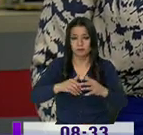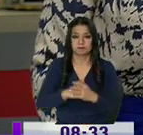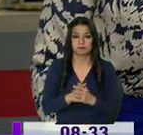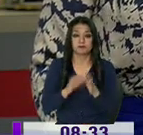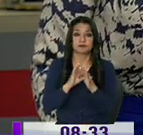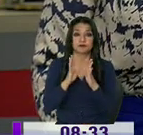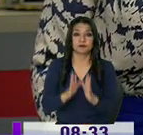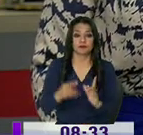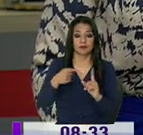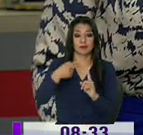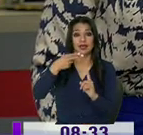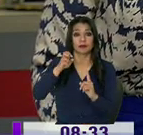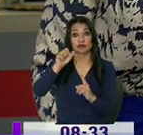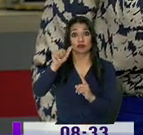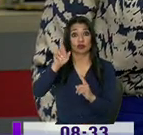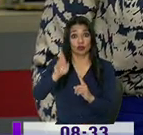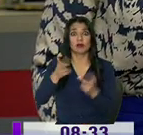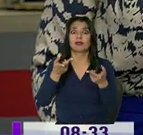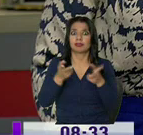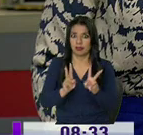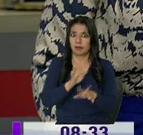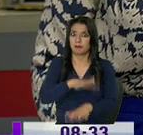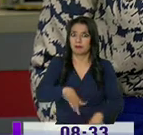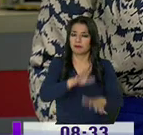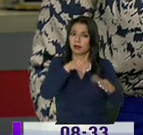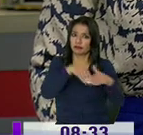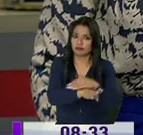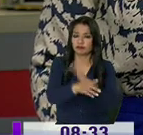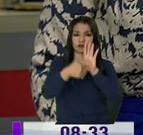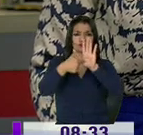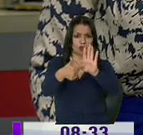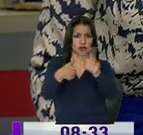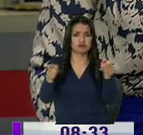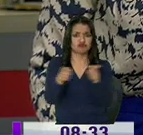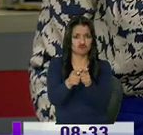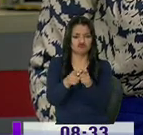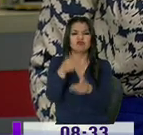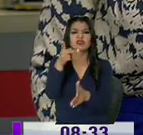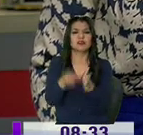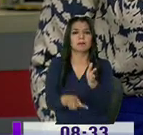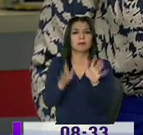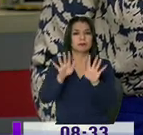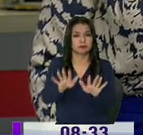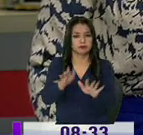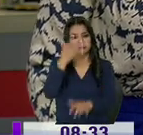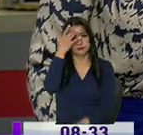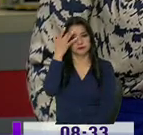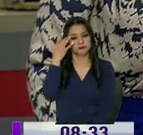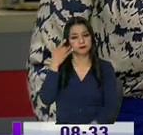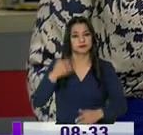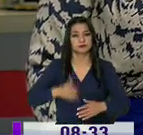compañero Héctor Romero, quien estuvo en el lugar, nos presenta una reseña de lo que ahí se vivió.